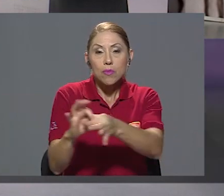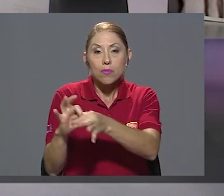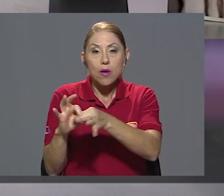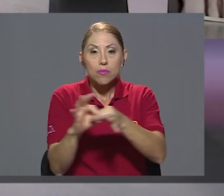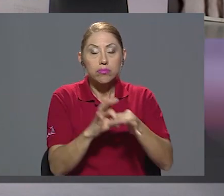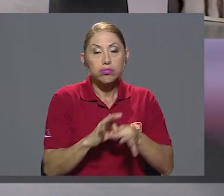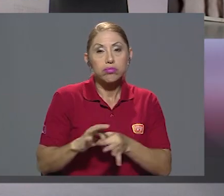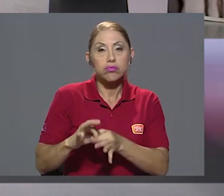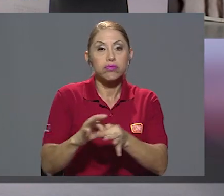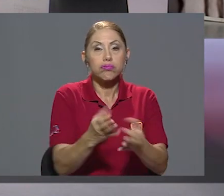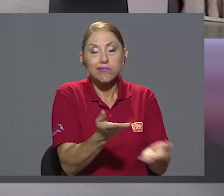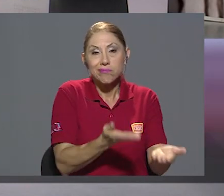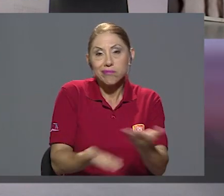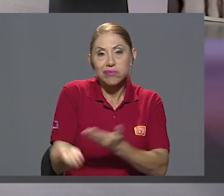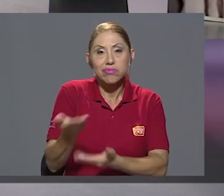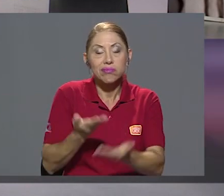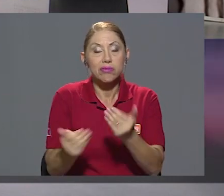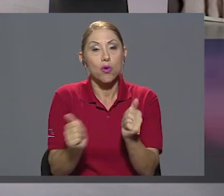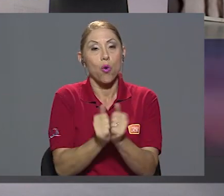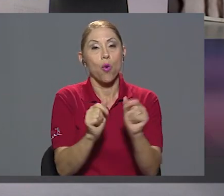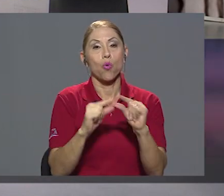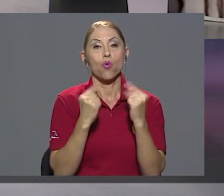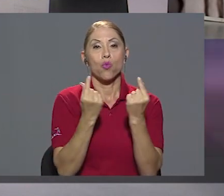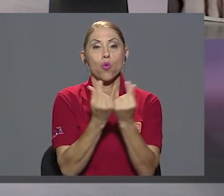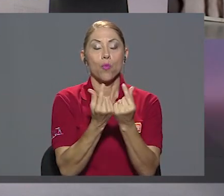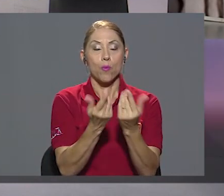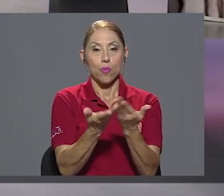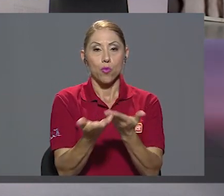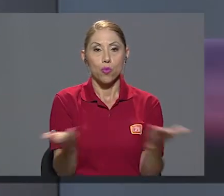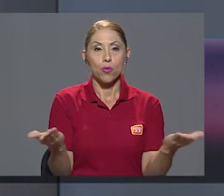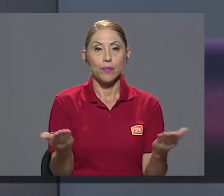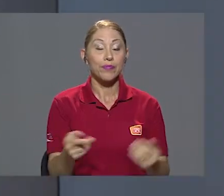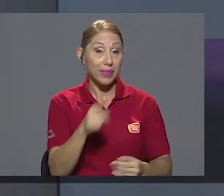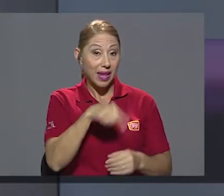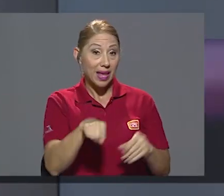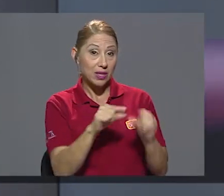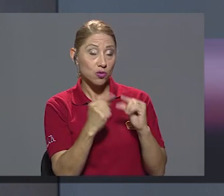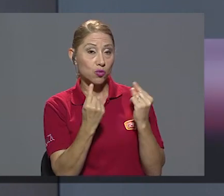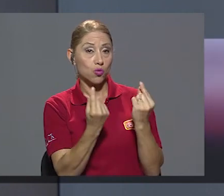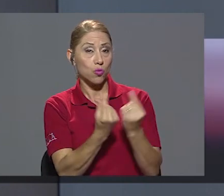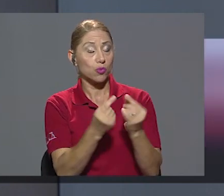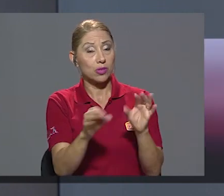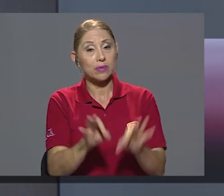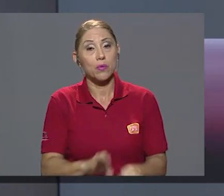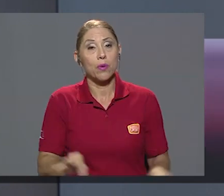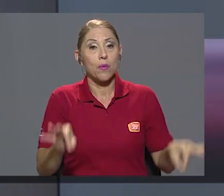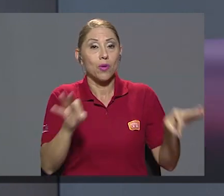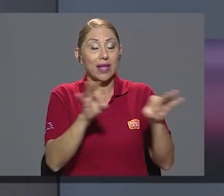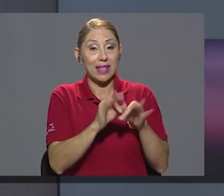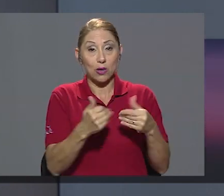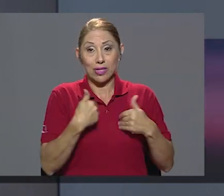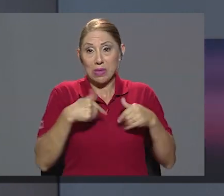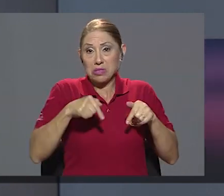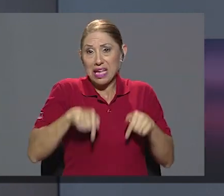los distintos sectores de la población. Y donde esos sectores es muy importante, tanto los que tenemos aquí como a la vuelta de la esquina,